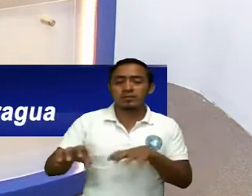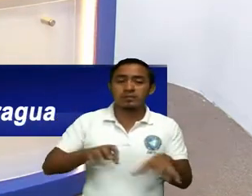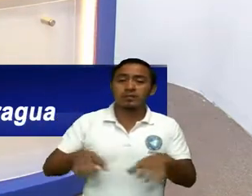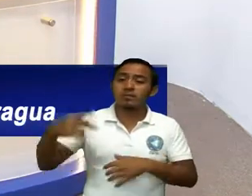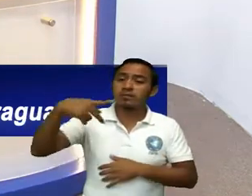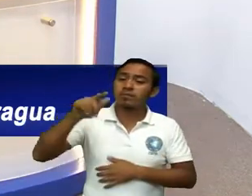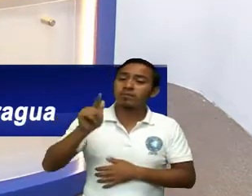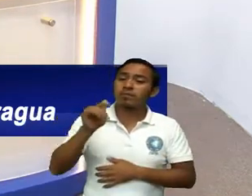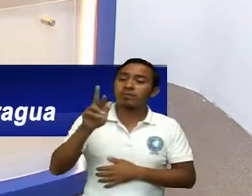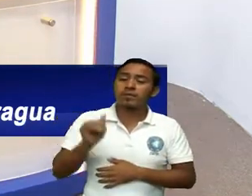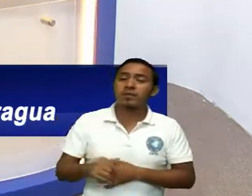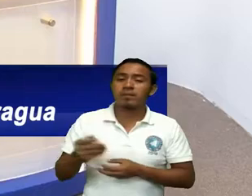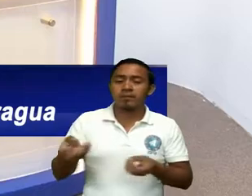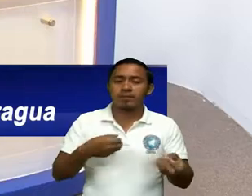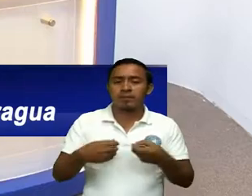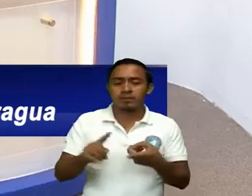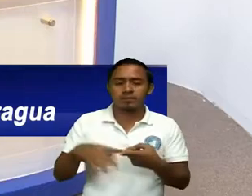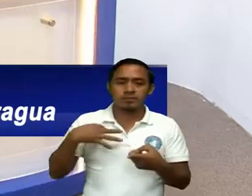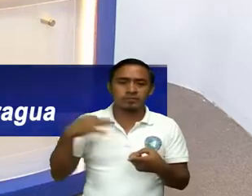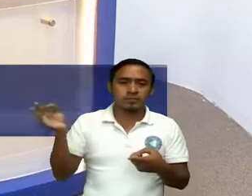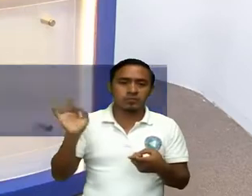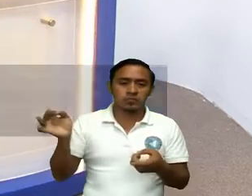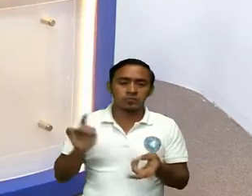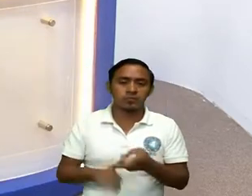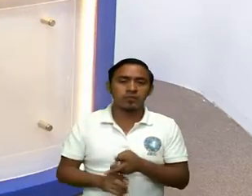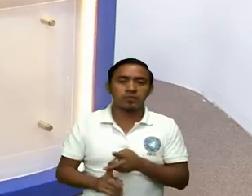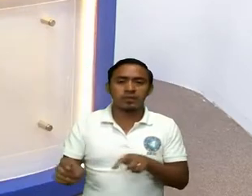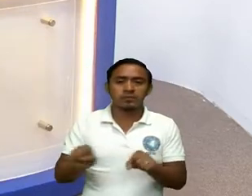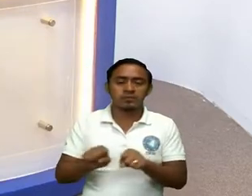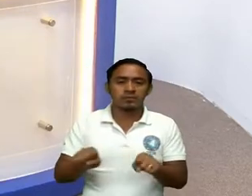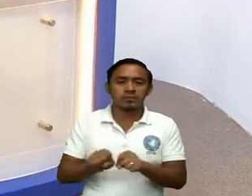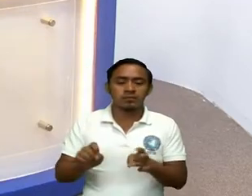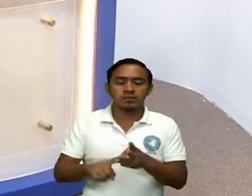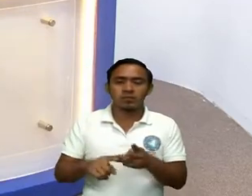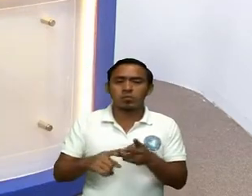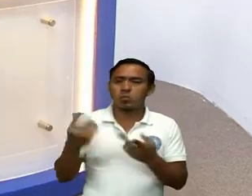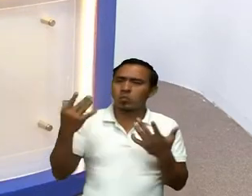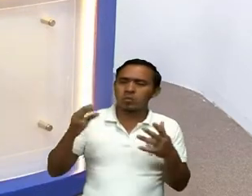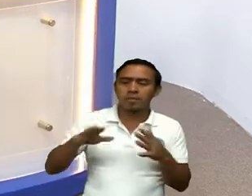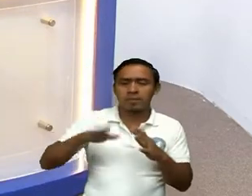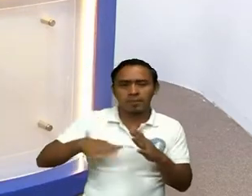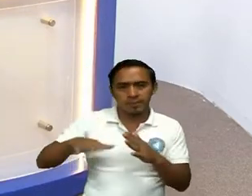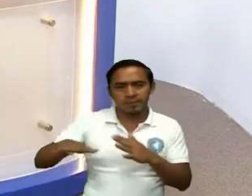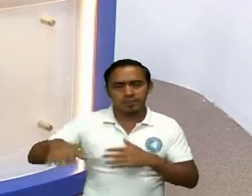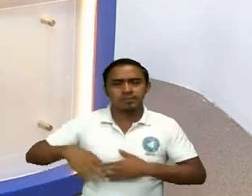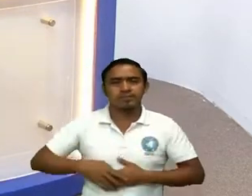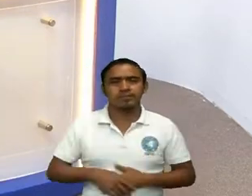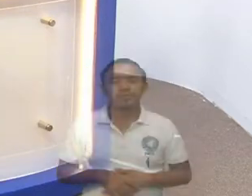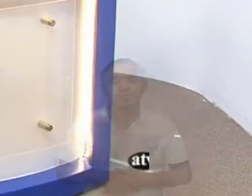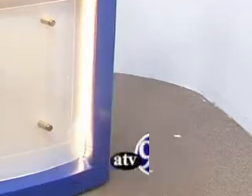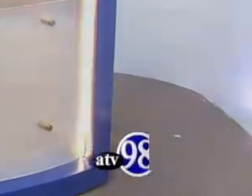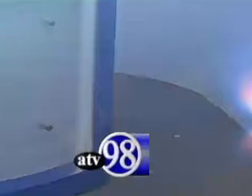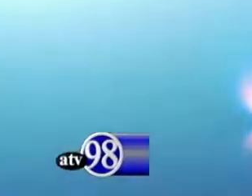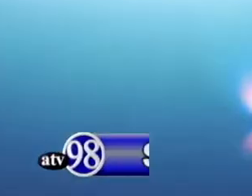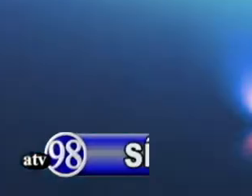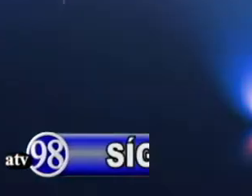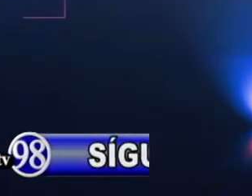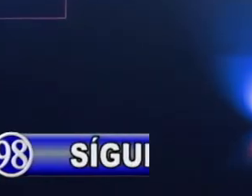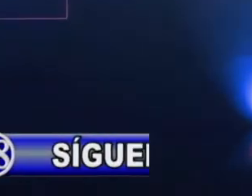Patrias, donde se ofrecerán uniformes escolares, zapatos y granos básicos a bajos precios.